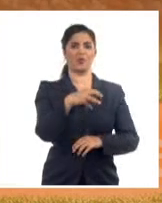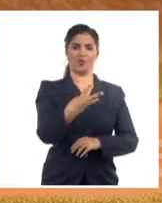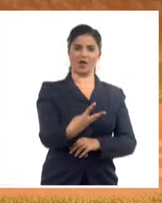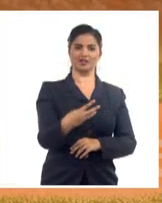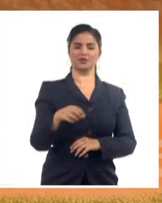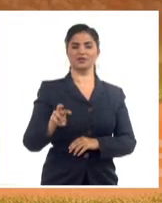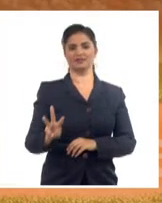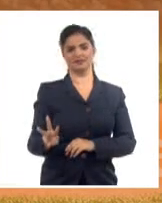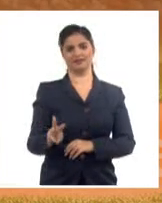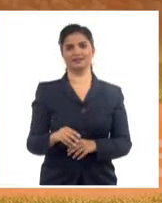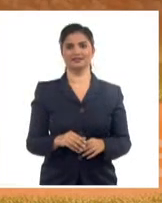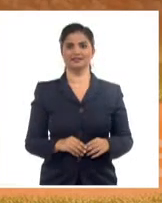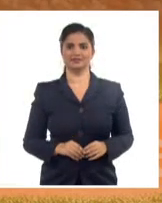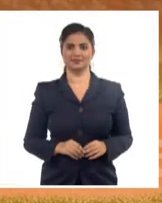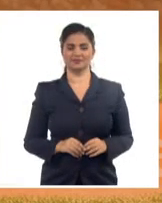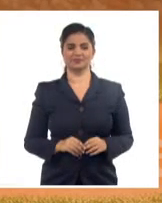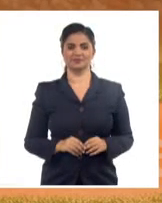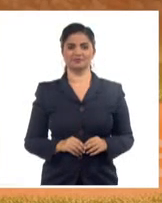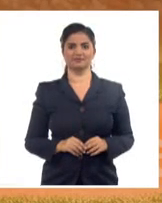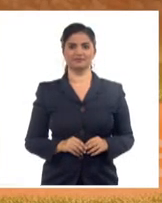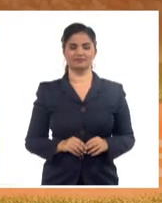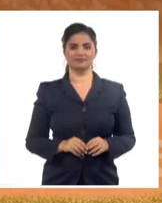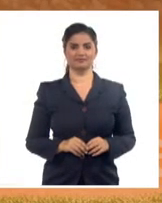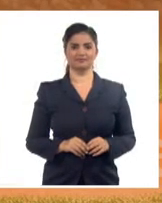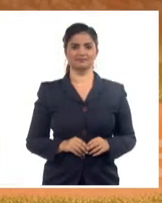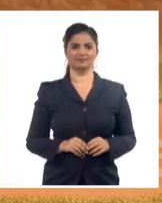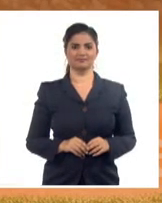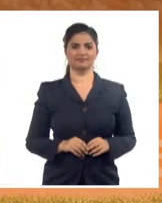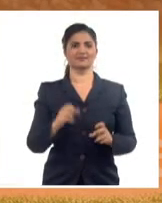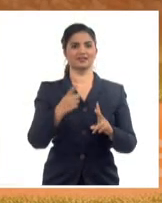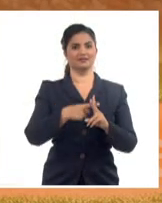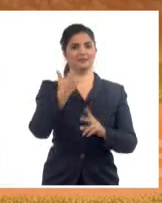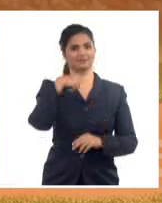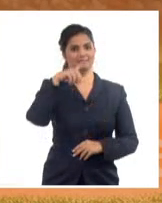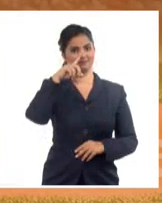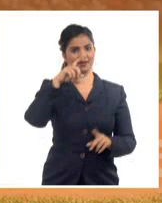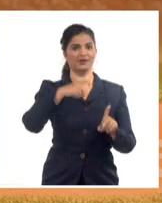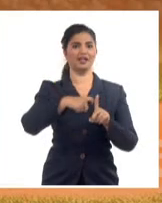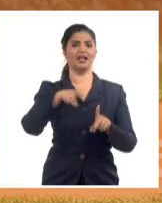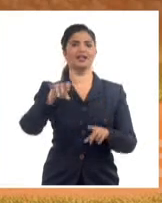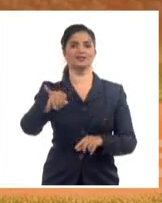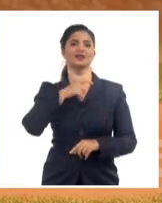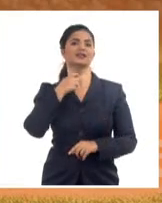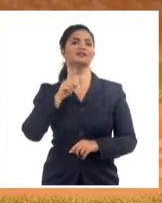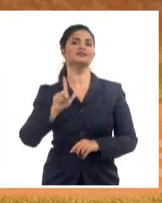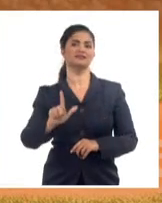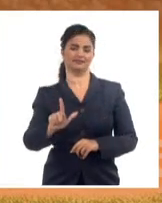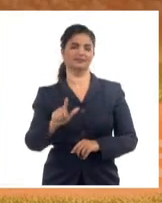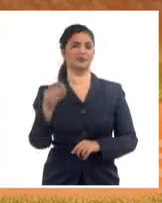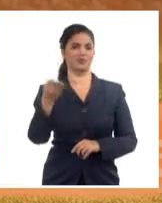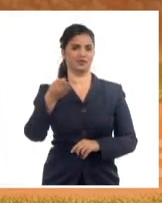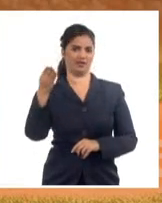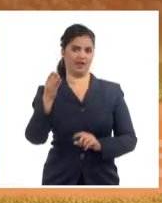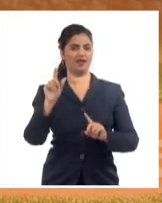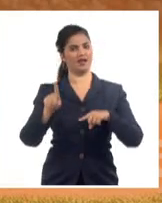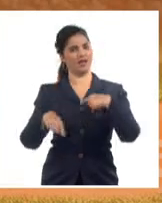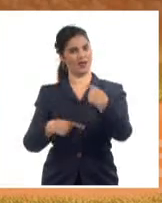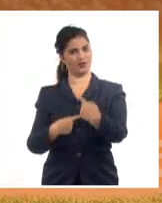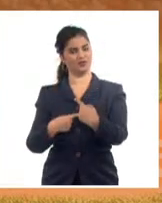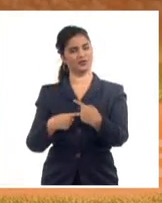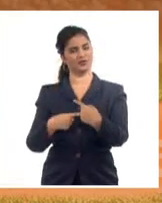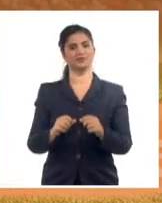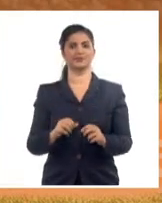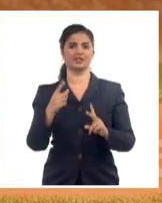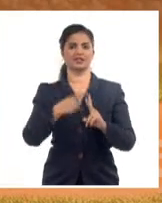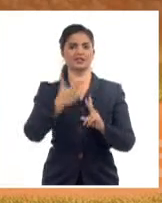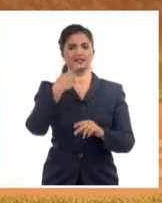4-3. Yanquel Mauri de relevo se llevó el crédito victorioso. El también relevista Fran Herrera salió derrotado, al tiempo que Yanieski Eduardo